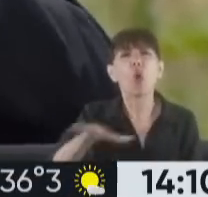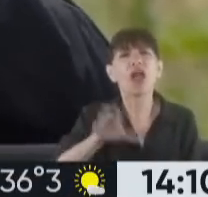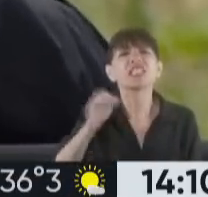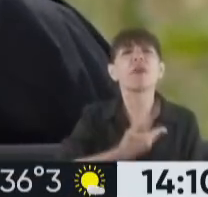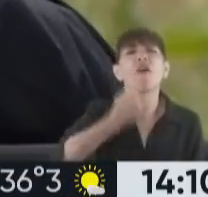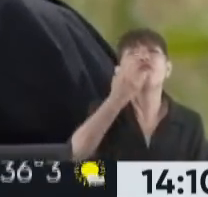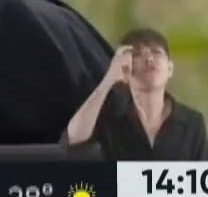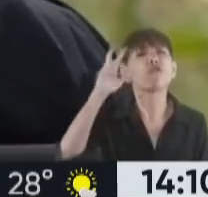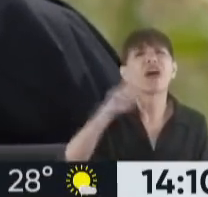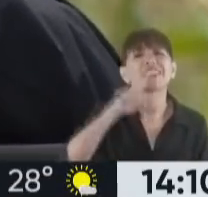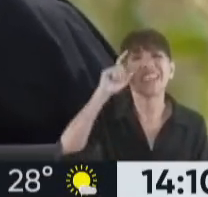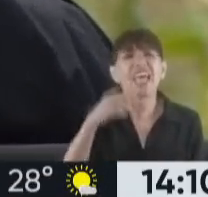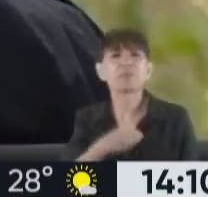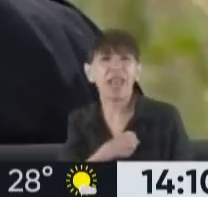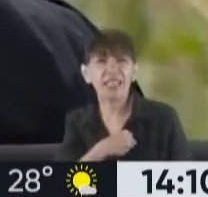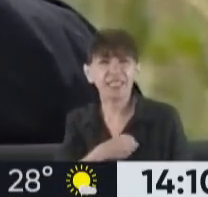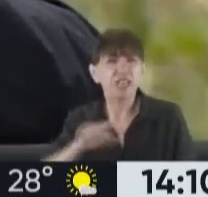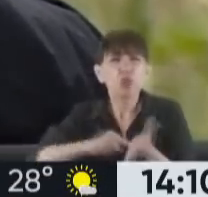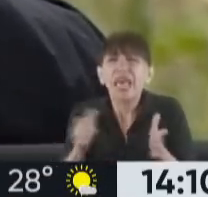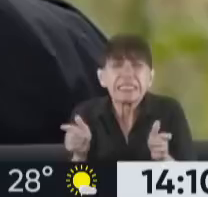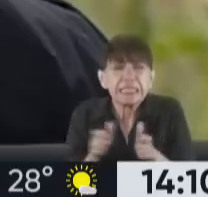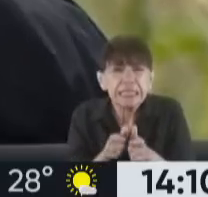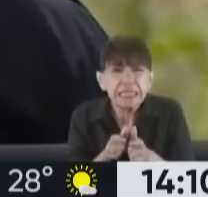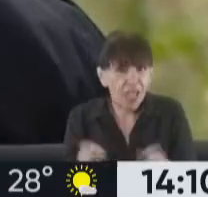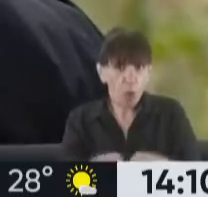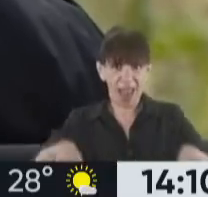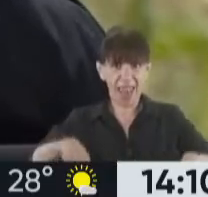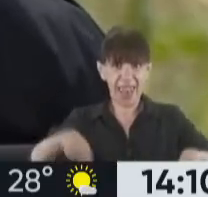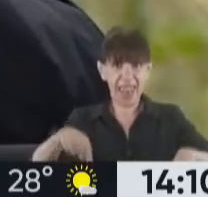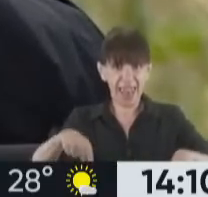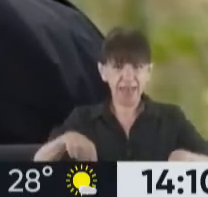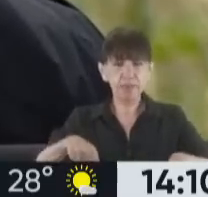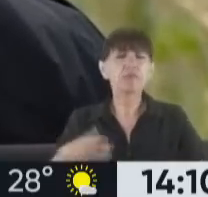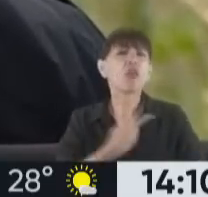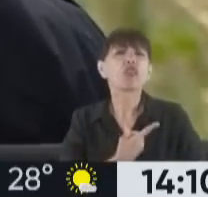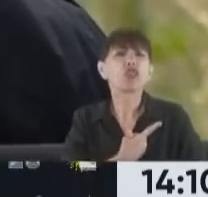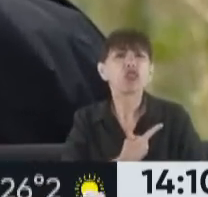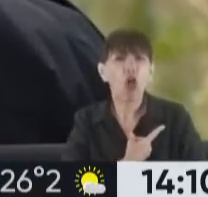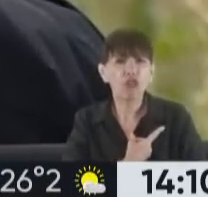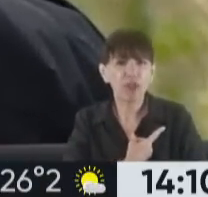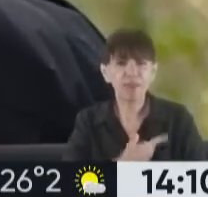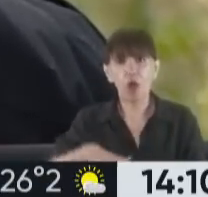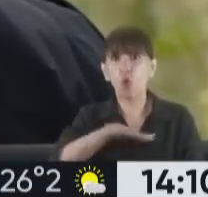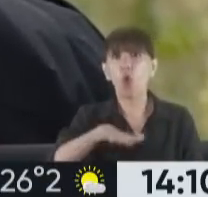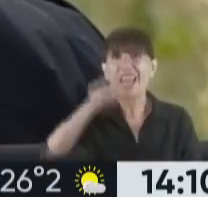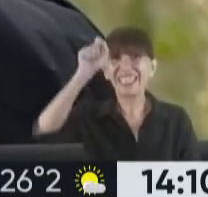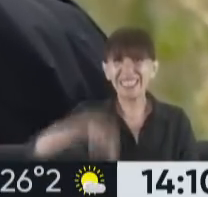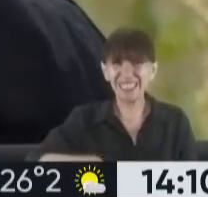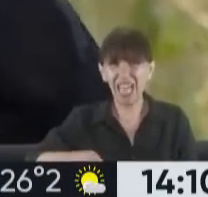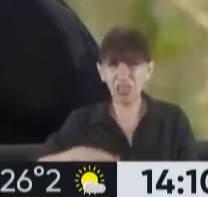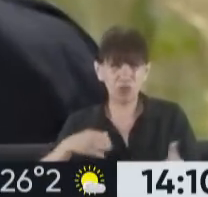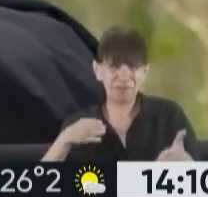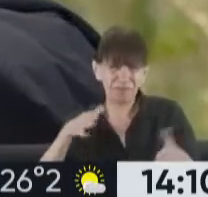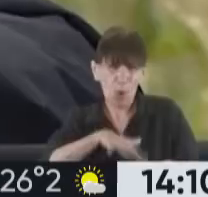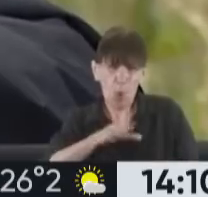Fuerte Esperanza, una ciudad muy chiquita como esta, metida en el corazón del impenetrable chaqueño. Y